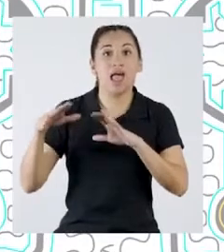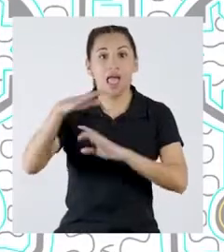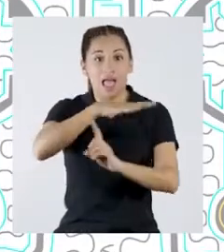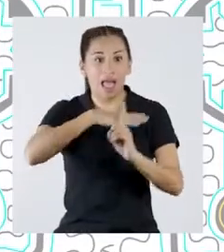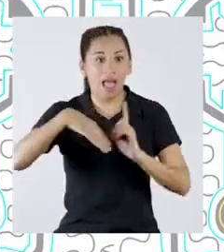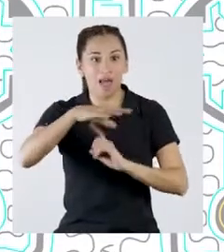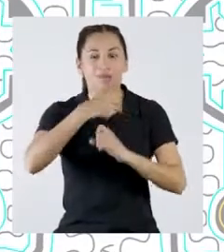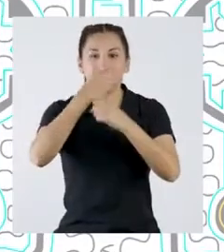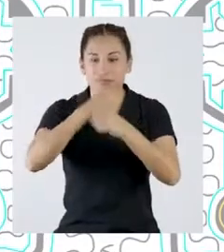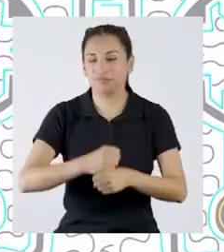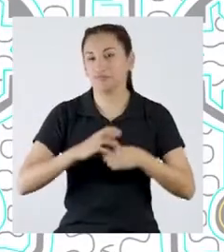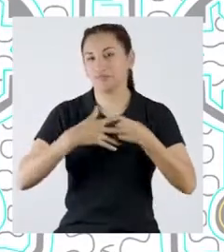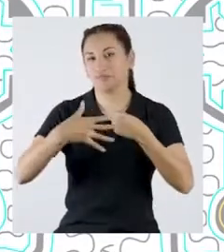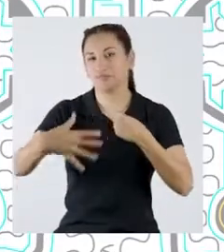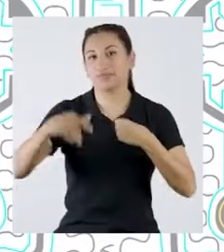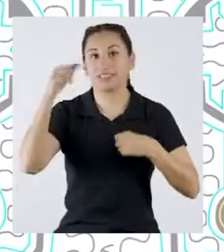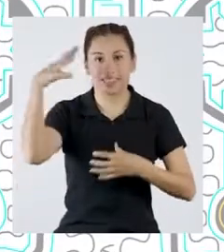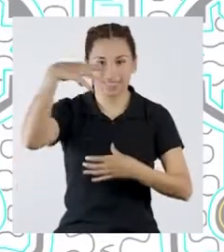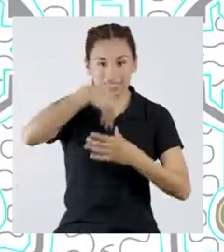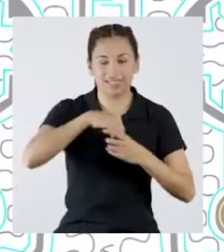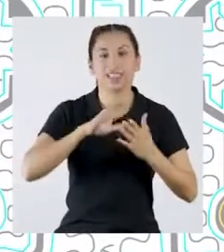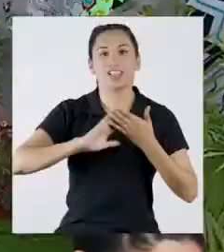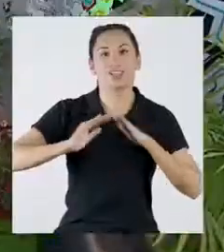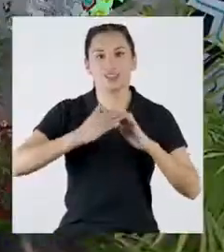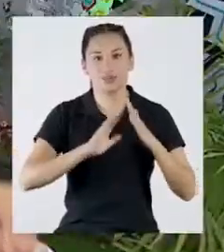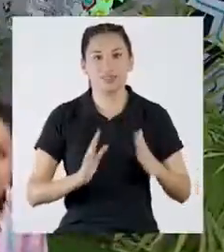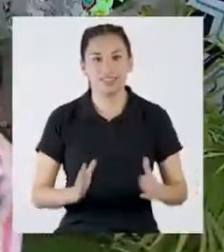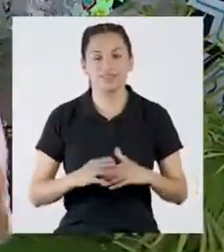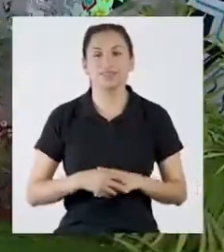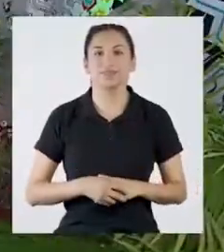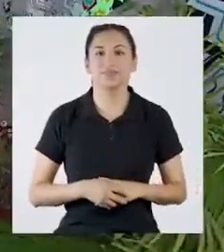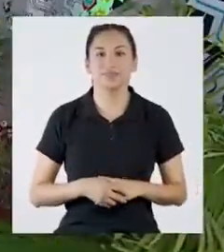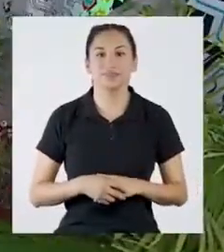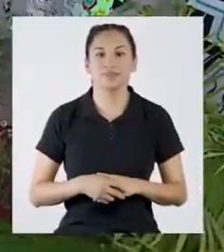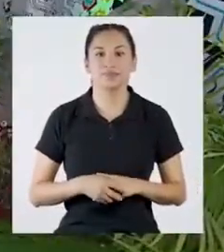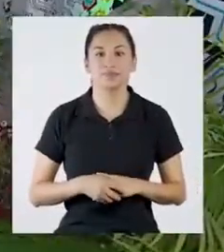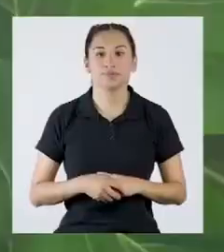a un desarrollo sostenible dentro de nuestra comunidad.